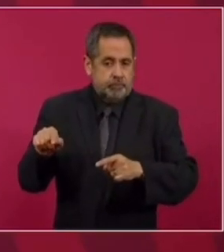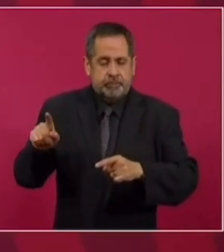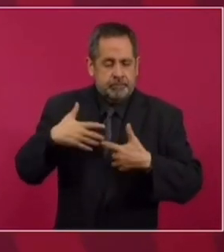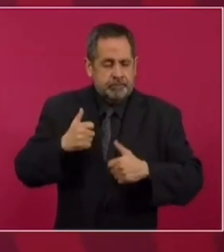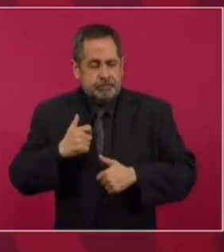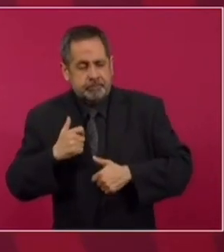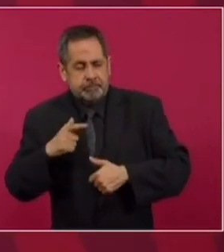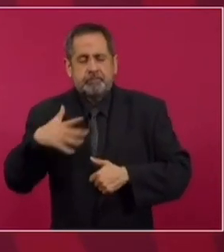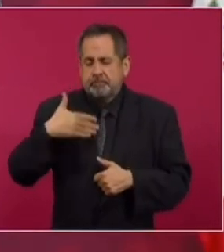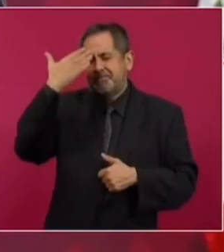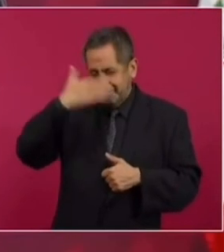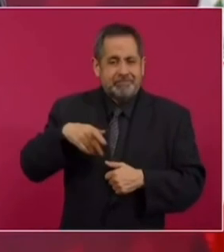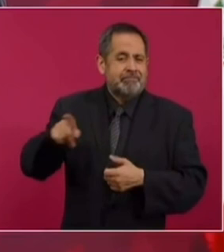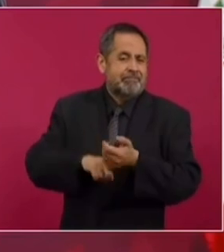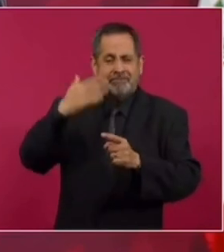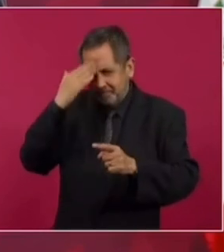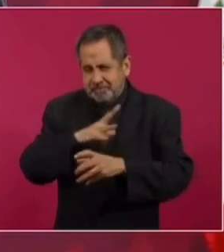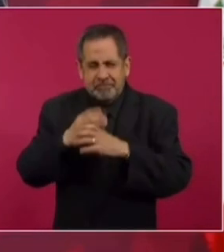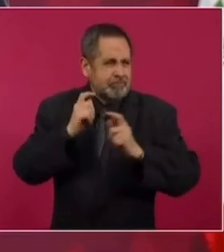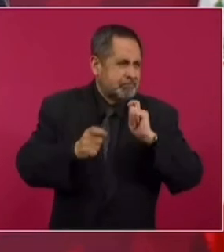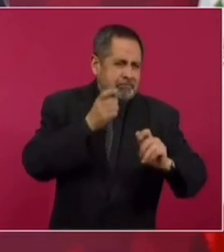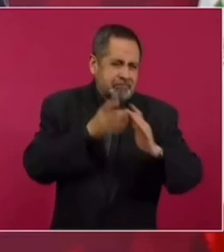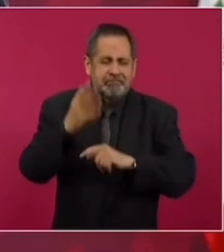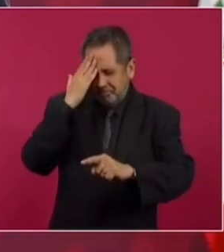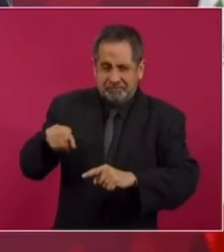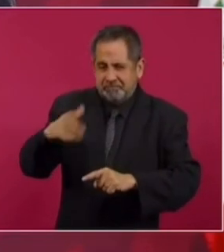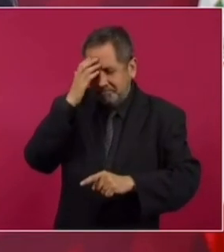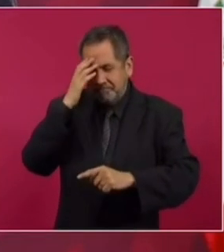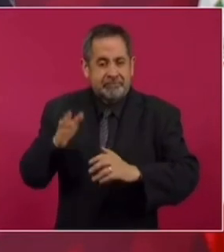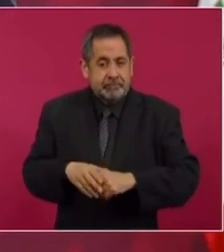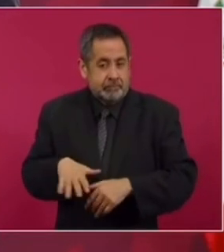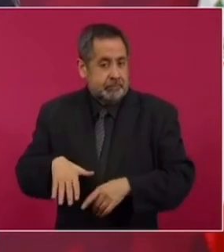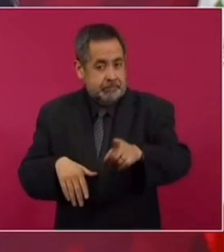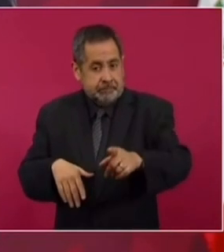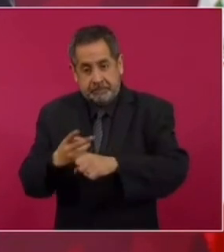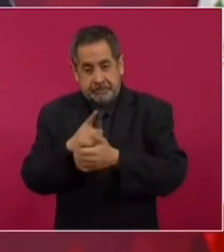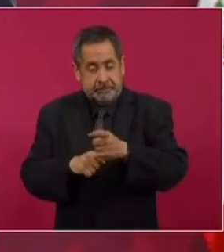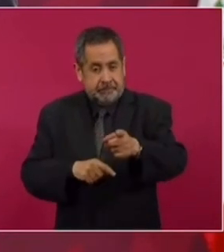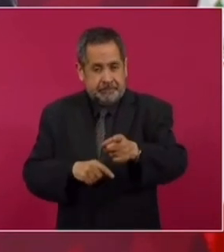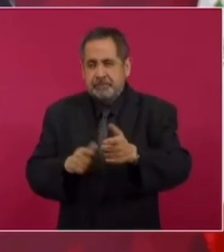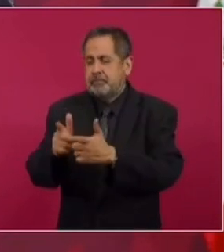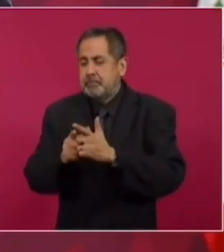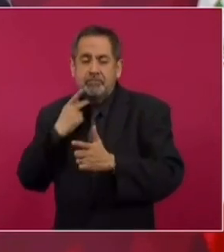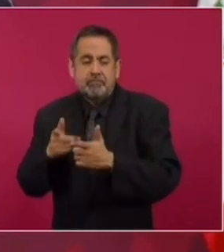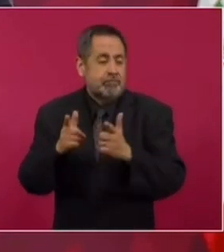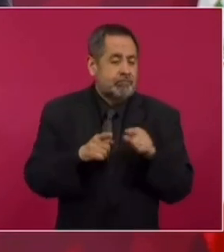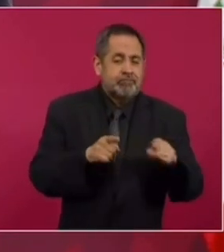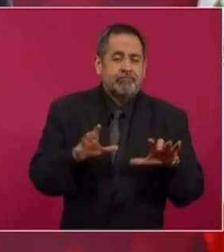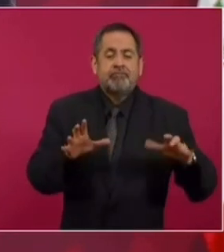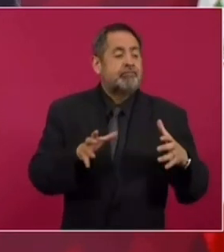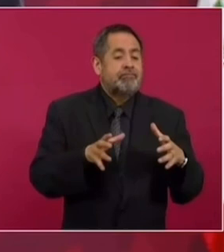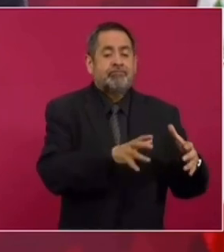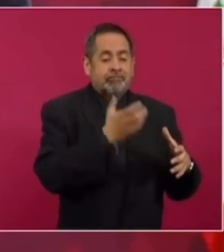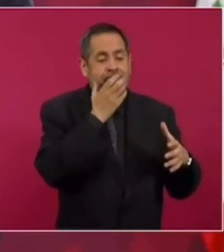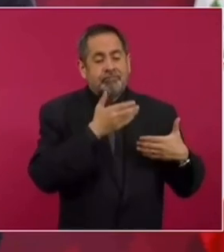instinto certero, sabe bien sobre las cosas. Y lo que pasa con los partidos del bloque